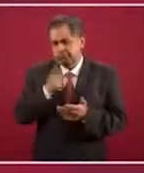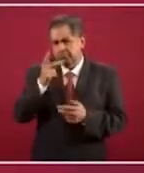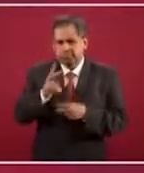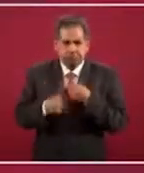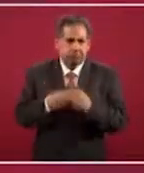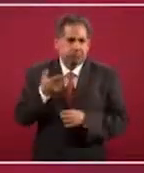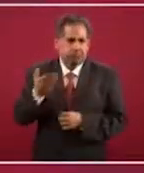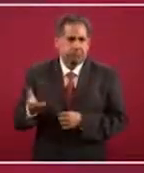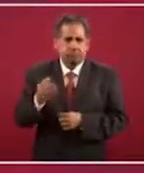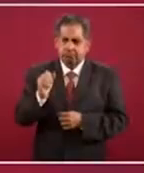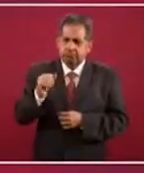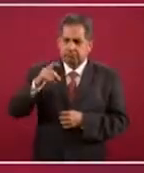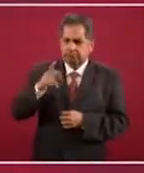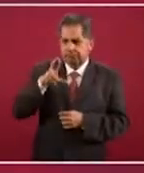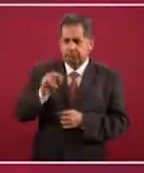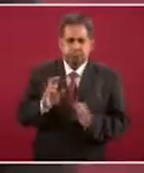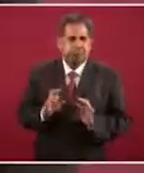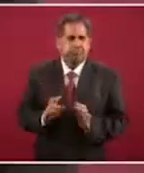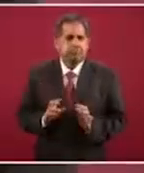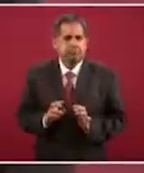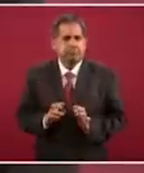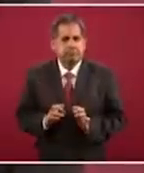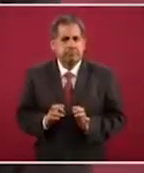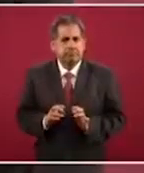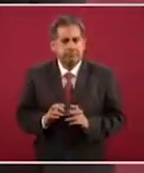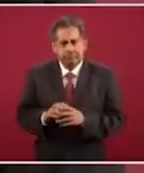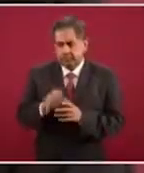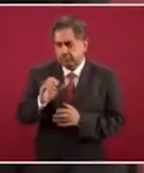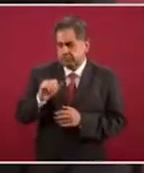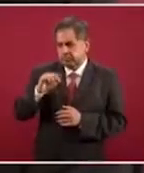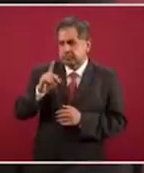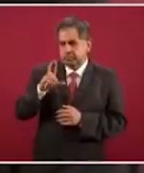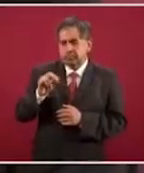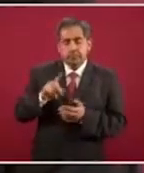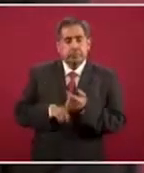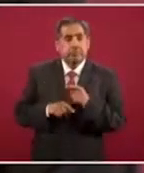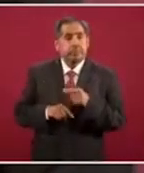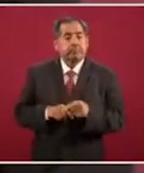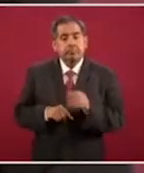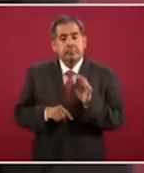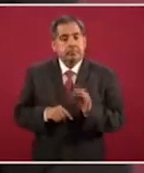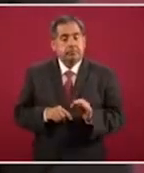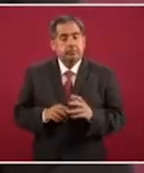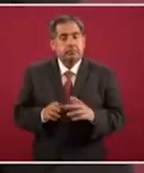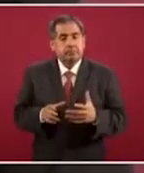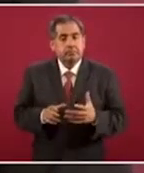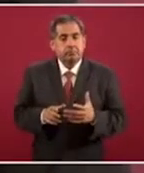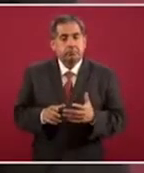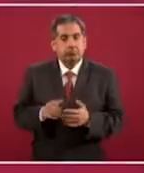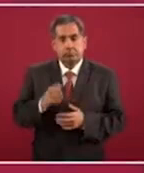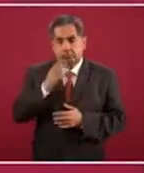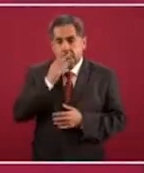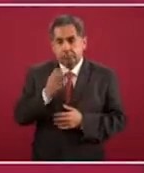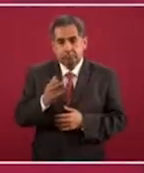volvió a recurrir a este mecanismo que es pues un